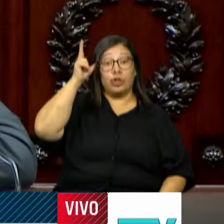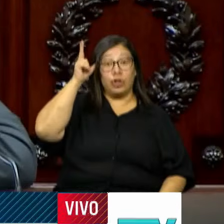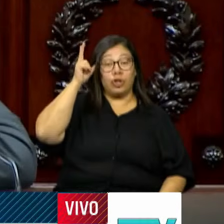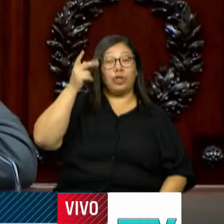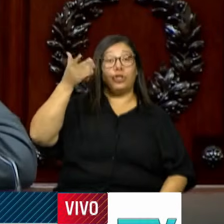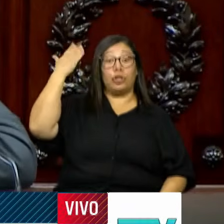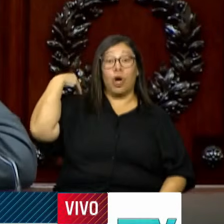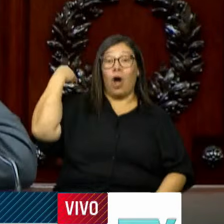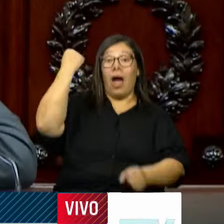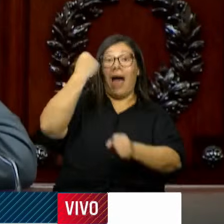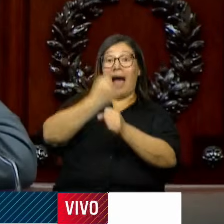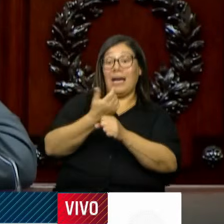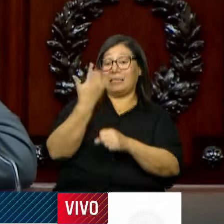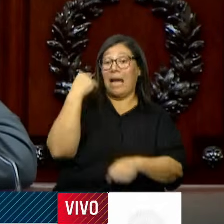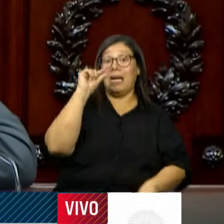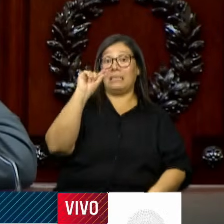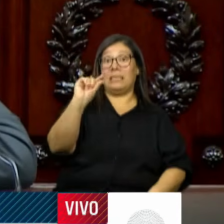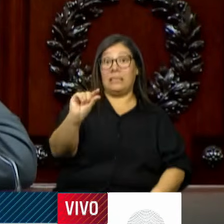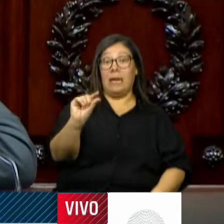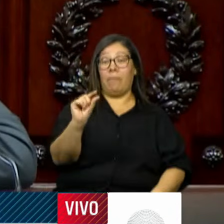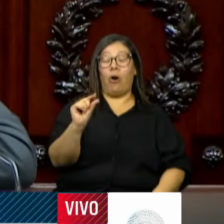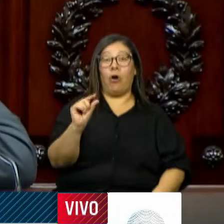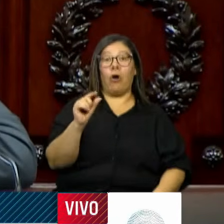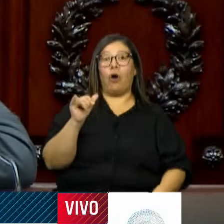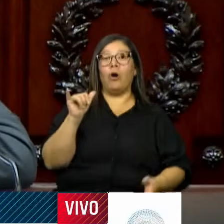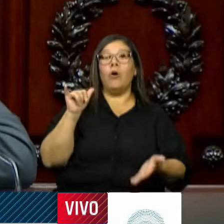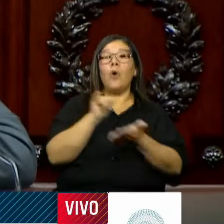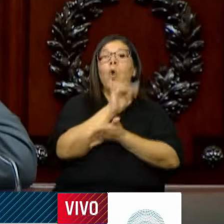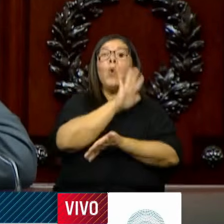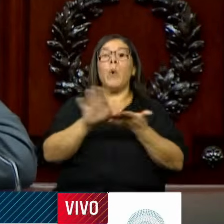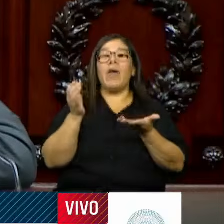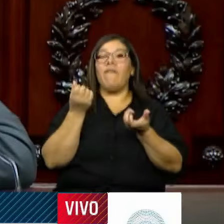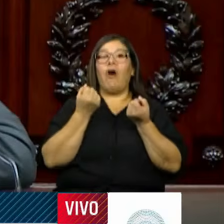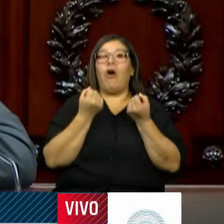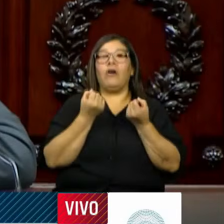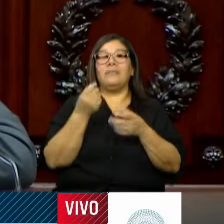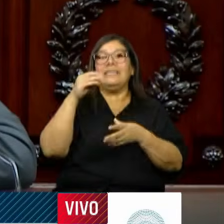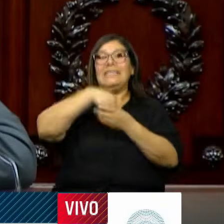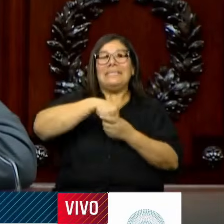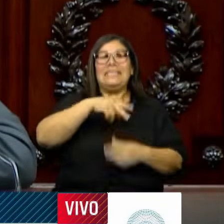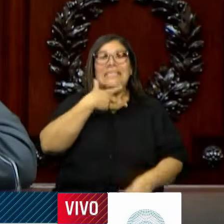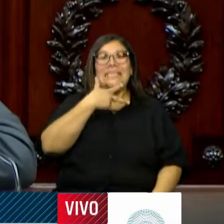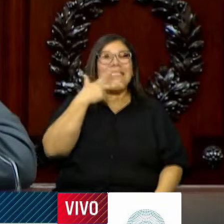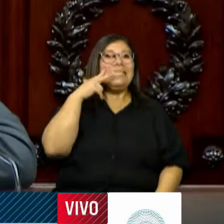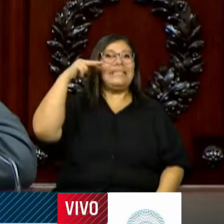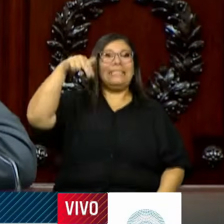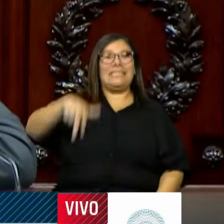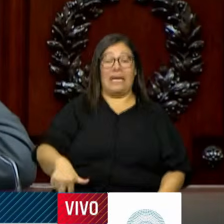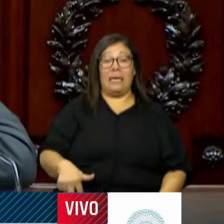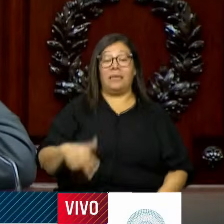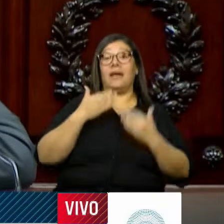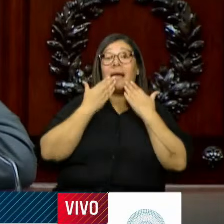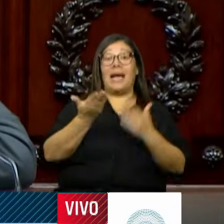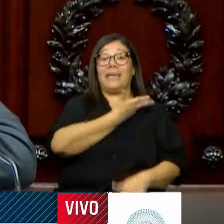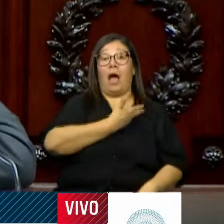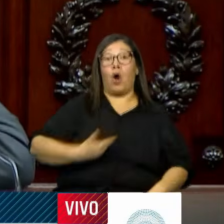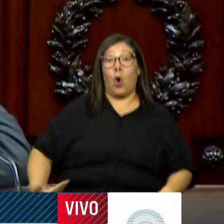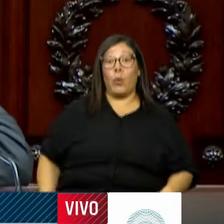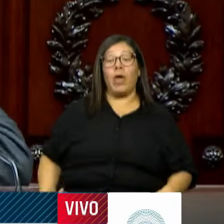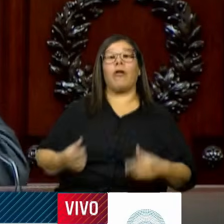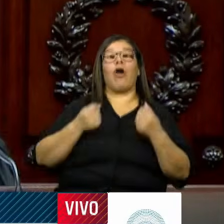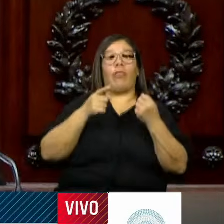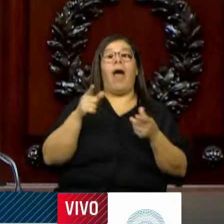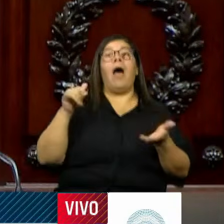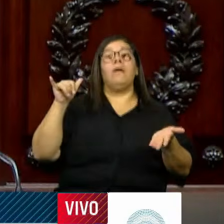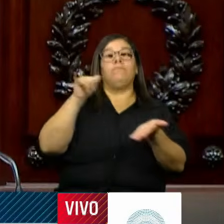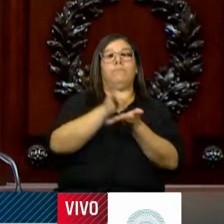flota, utilizando exclusivamente fondos propios, es decir, sin recurrir a los recursos de los